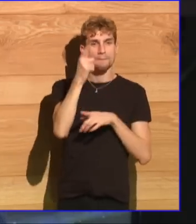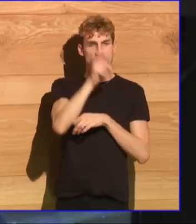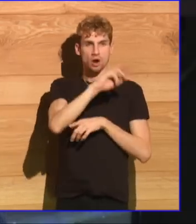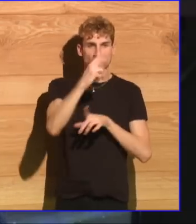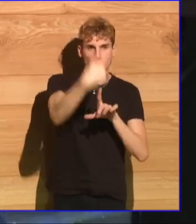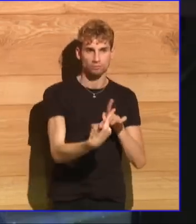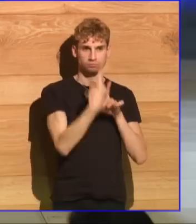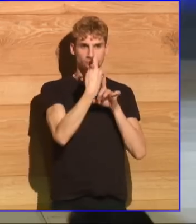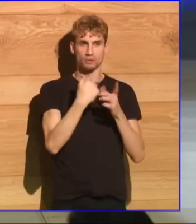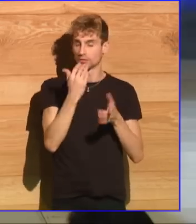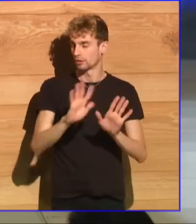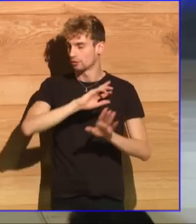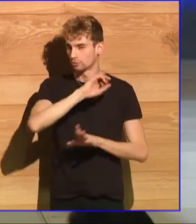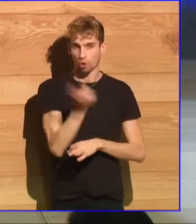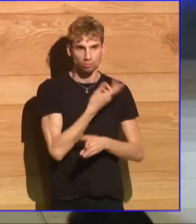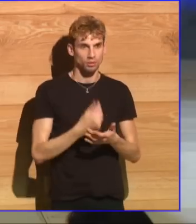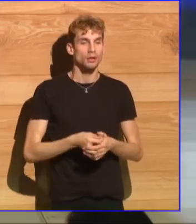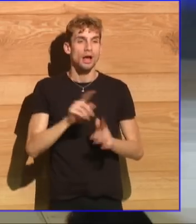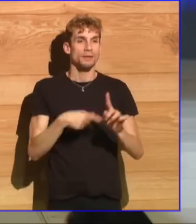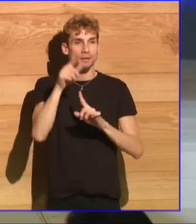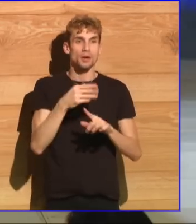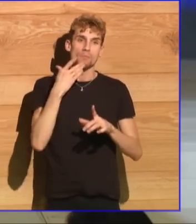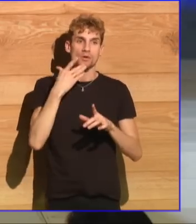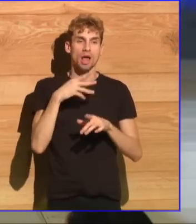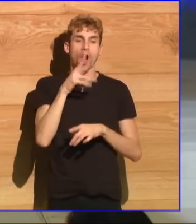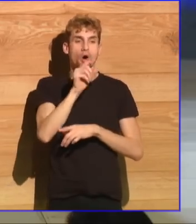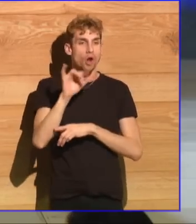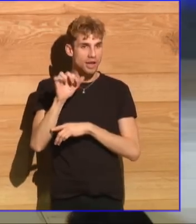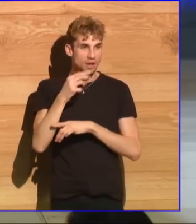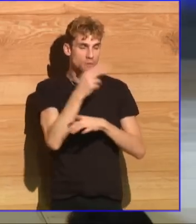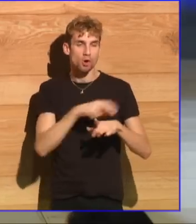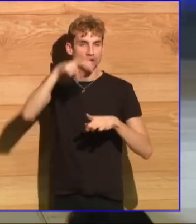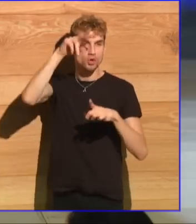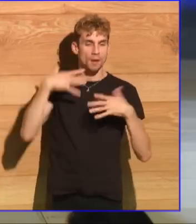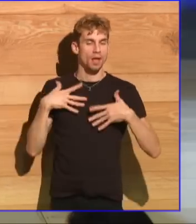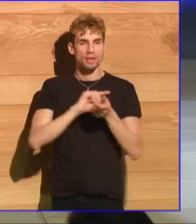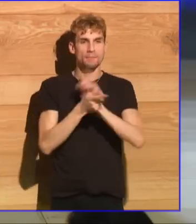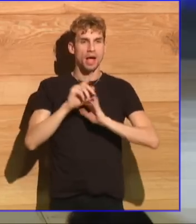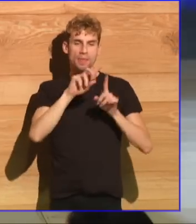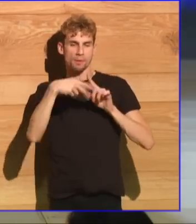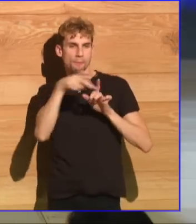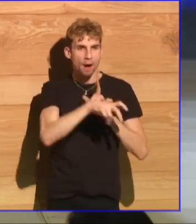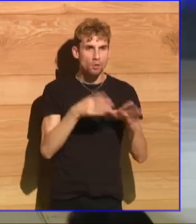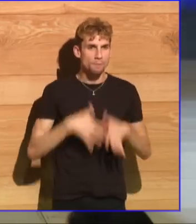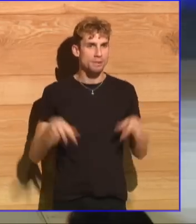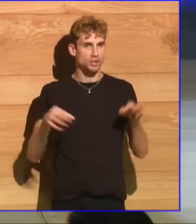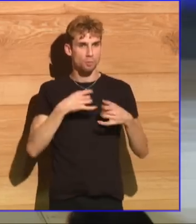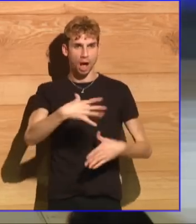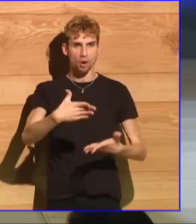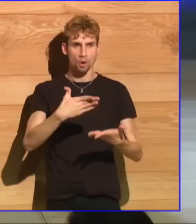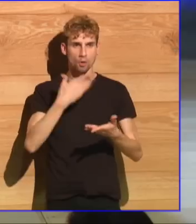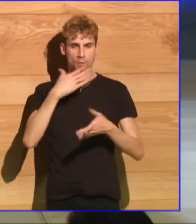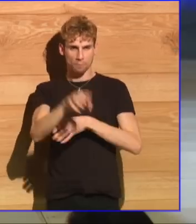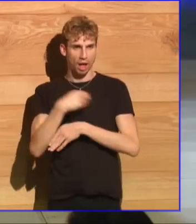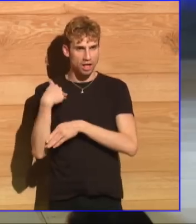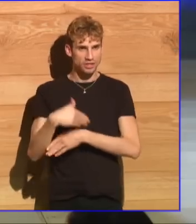la cantina al principio cuando Holly Hunter sube a cambiarse y baja con un vestido blanco que le ha comprado Richard Dreyfuss. Vamos.